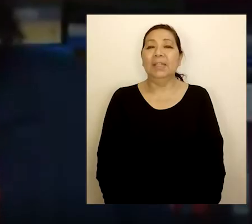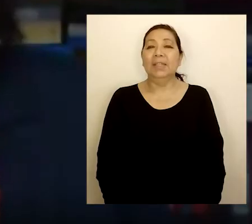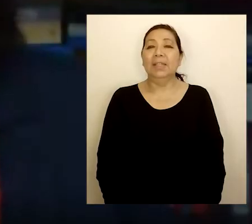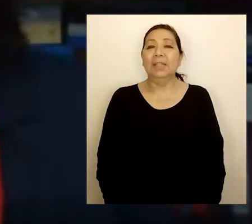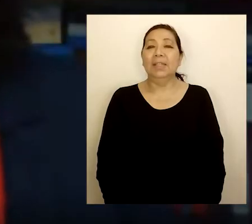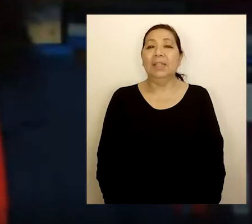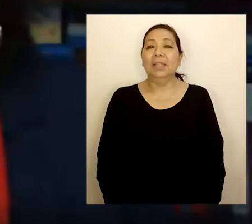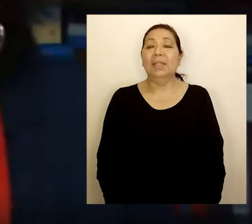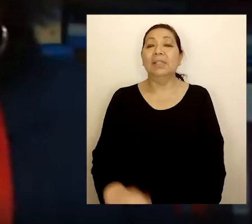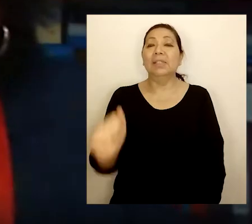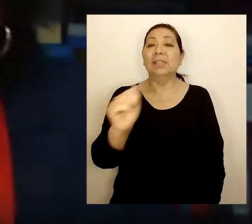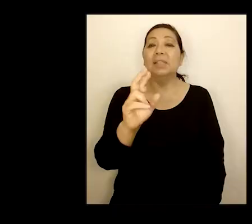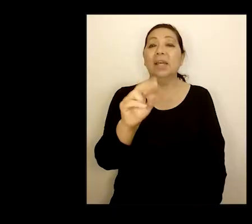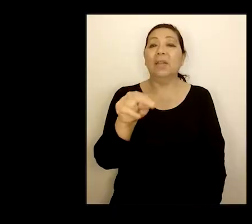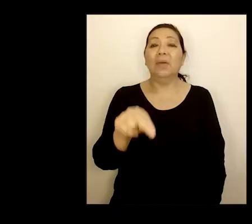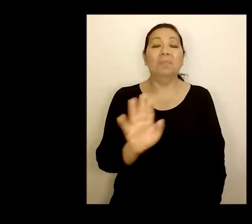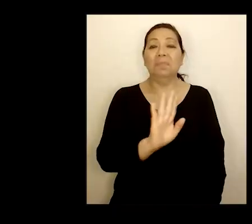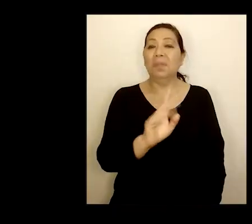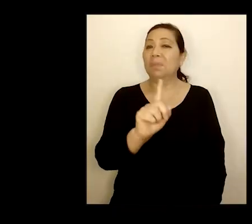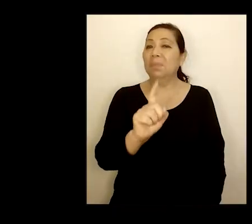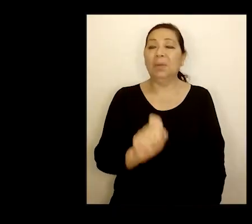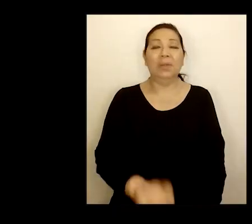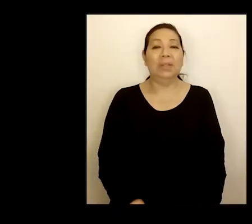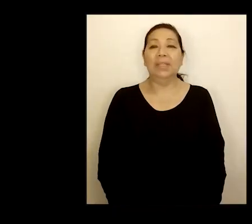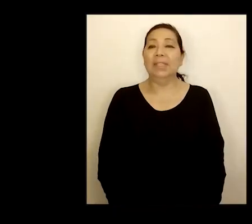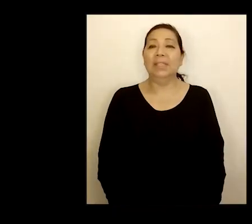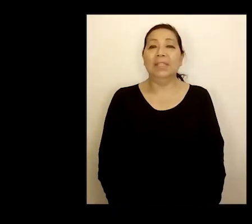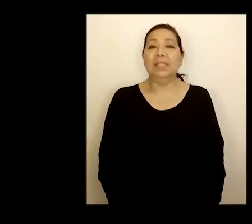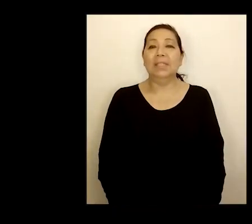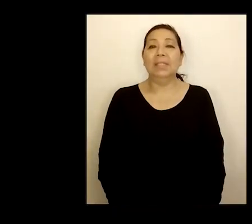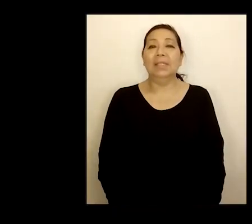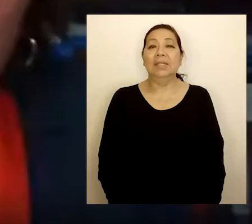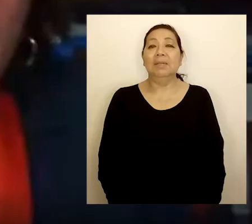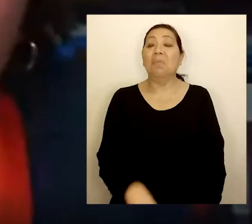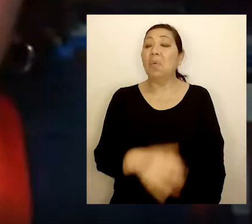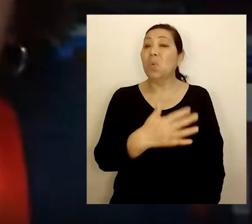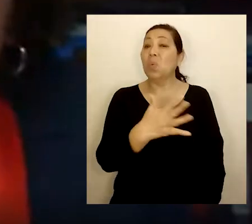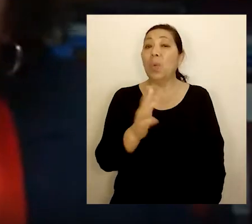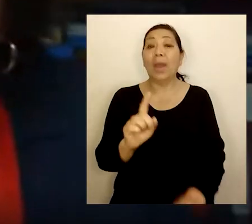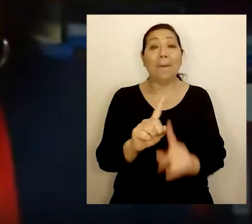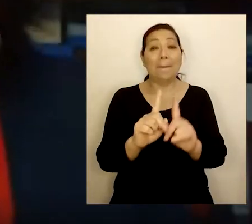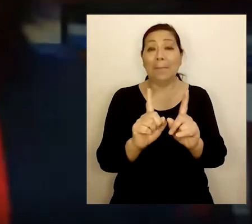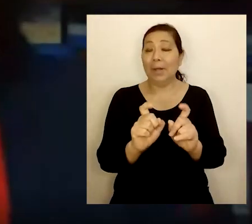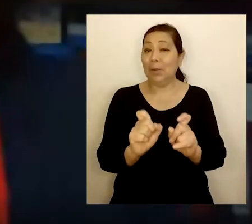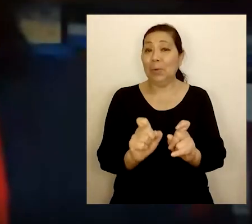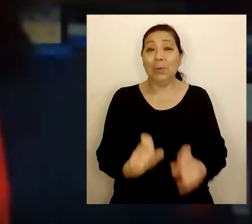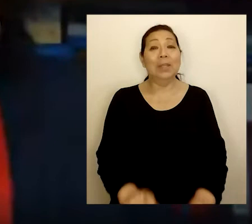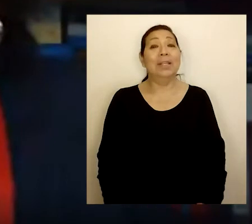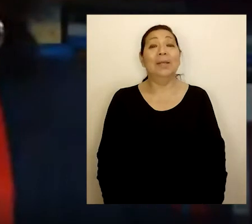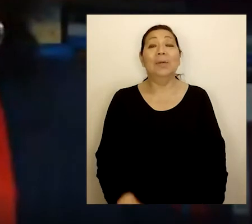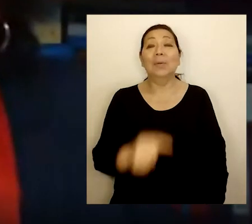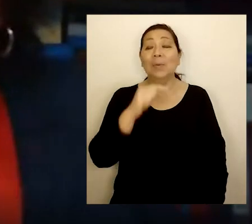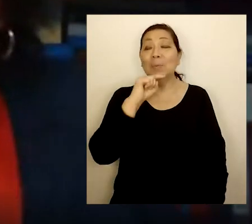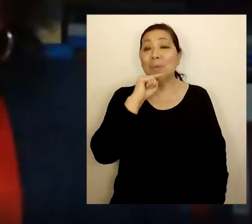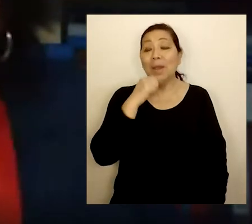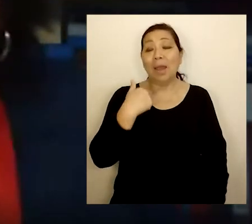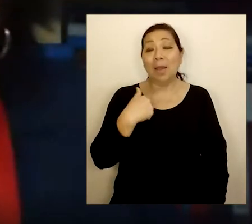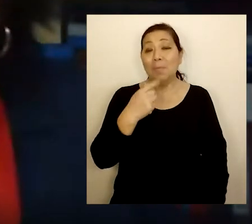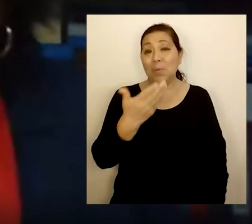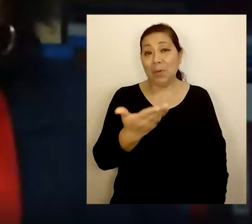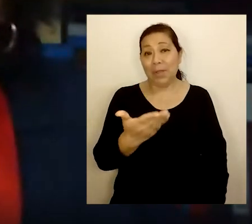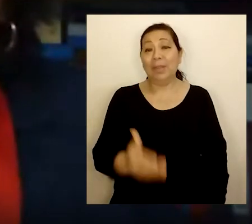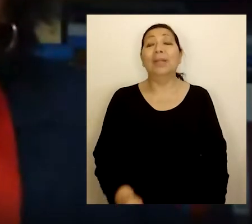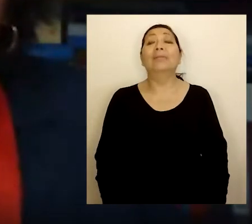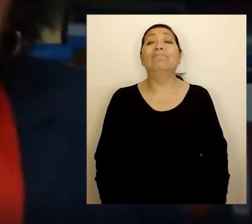Magistrado José Luis Ardón. No tengo preguntas, gracias. Bueno, no habiendo preguntas que formular a la defensa